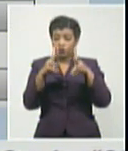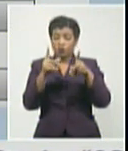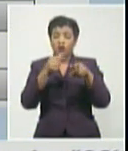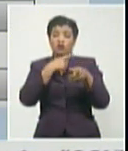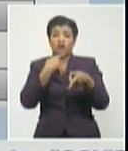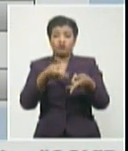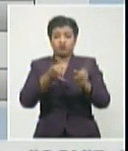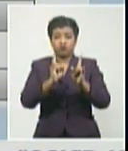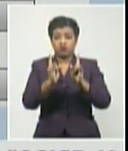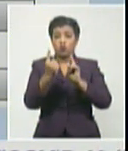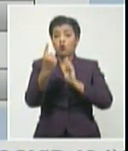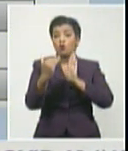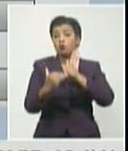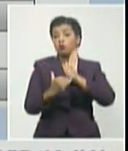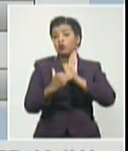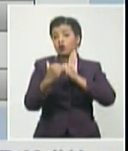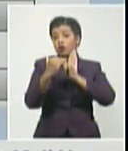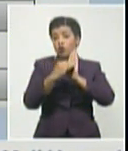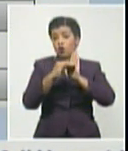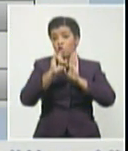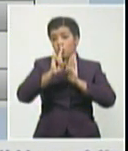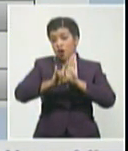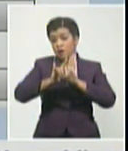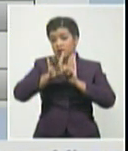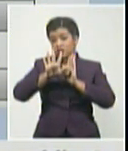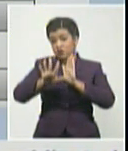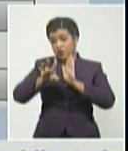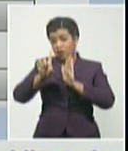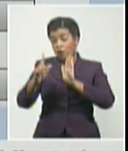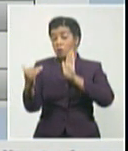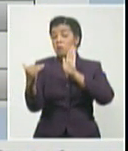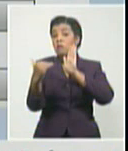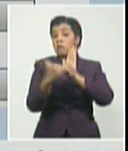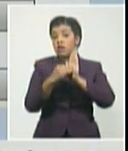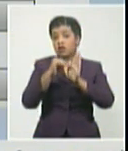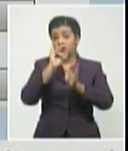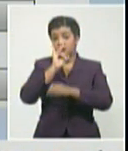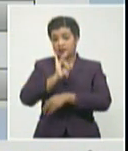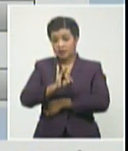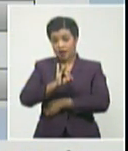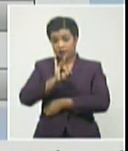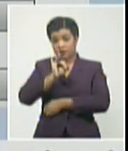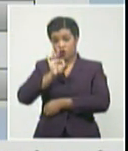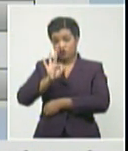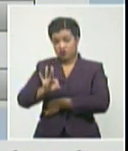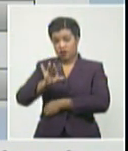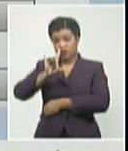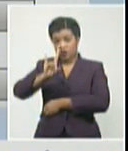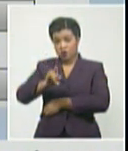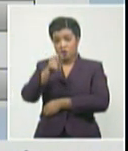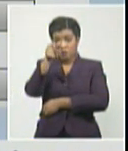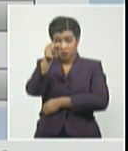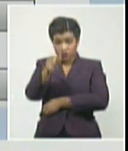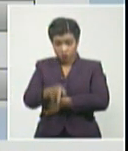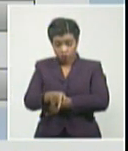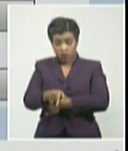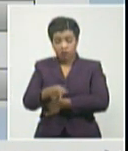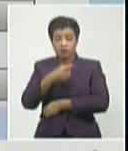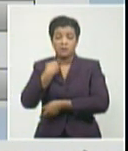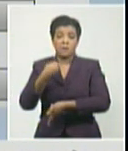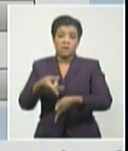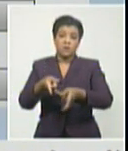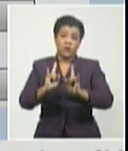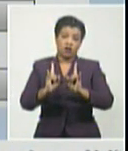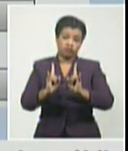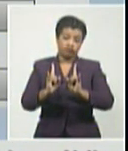millón novecientos cincuenta y un mil 789 personas que en el